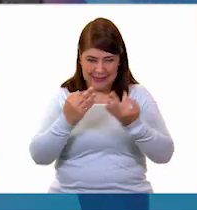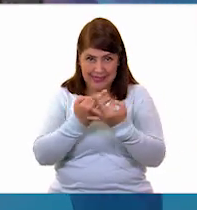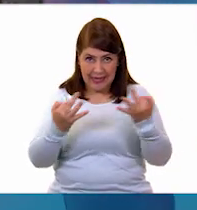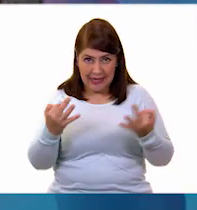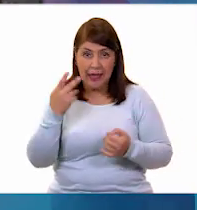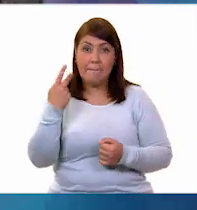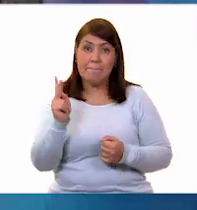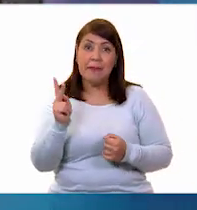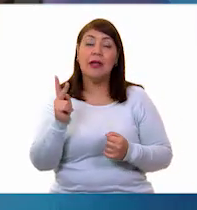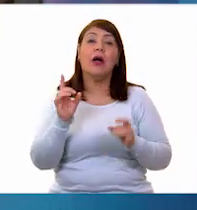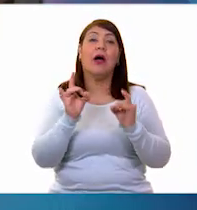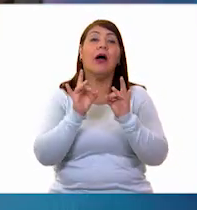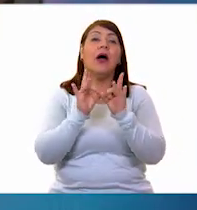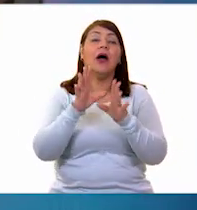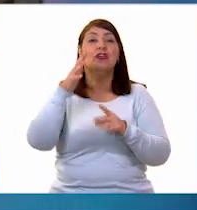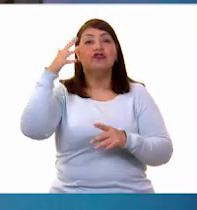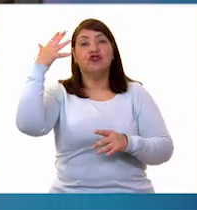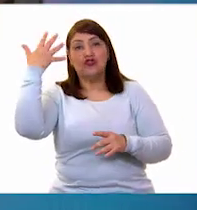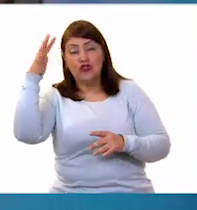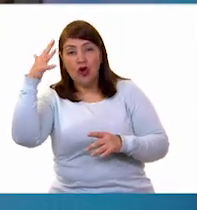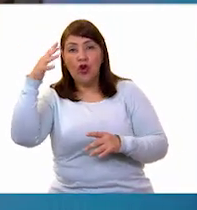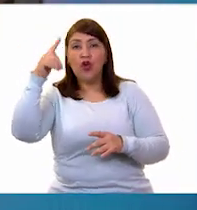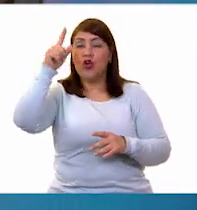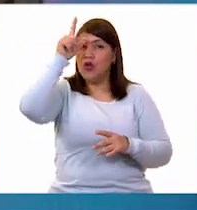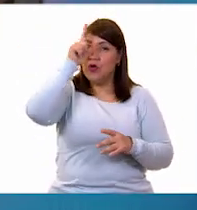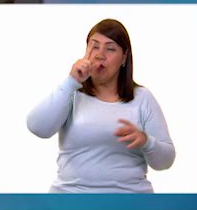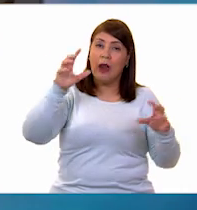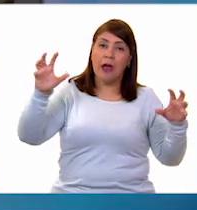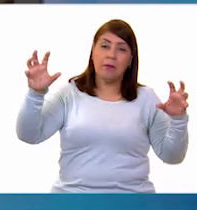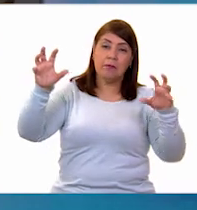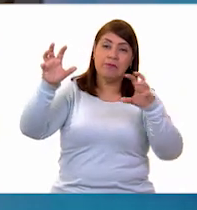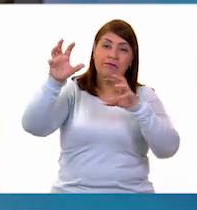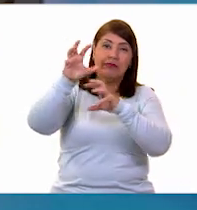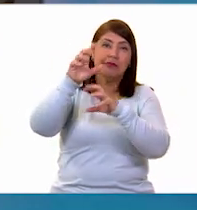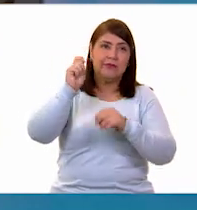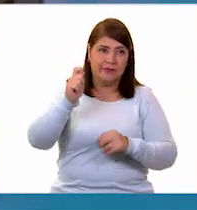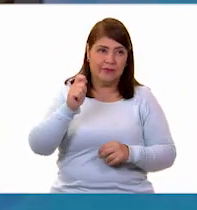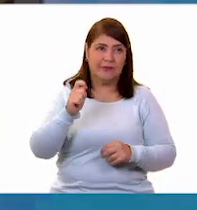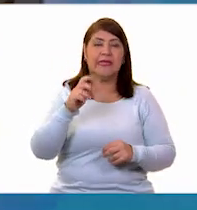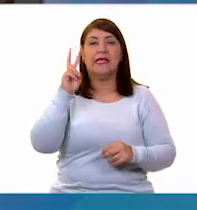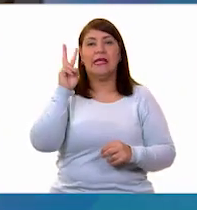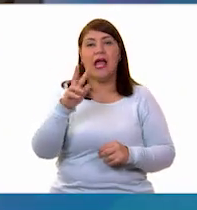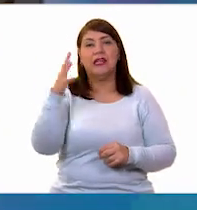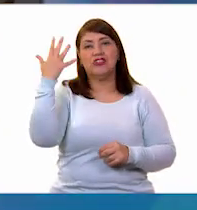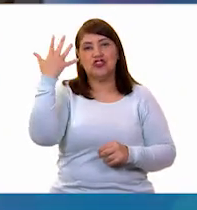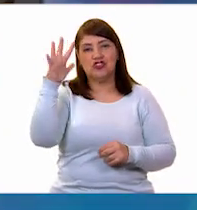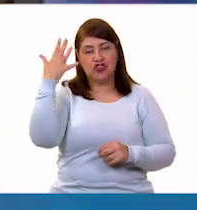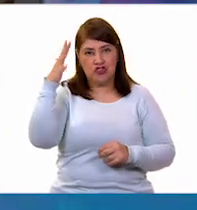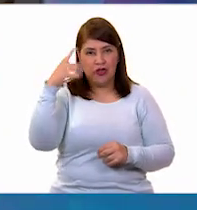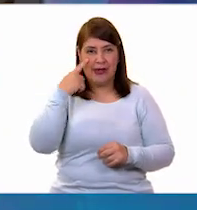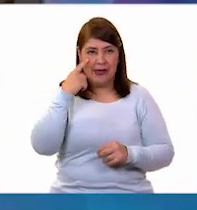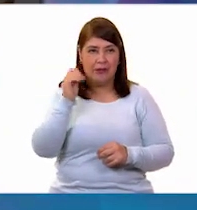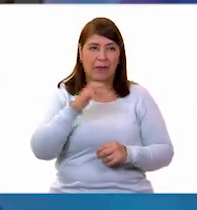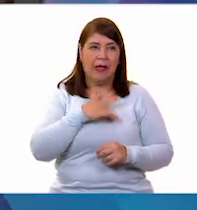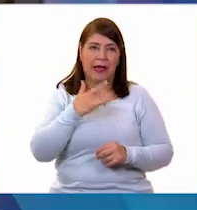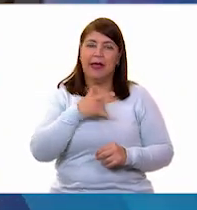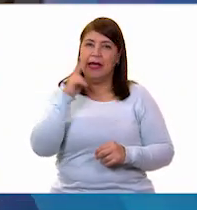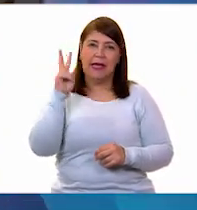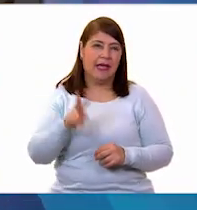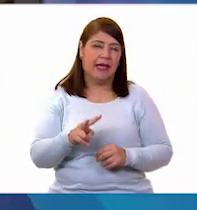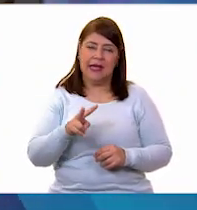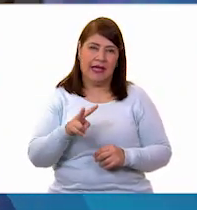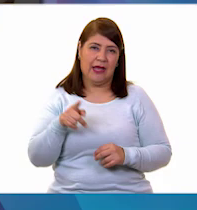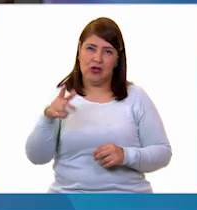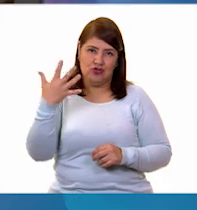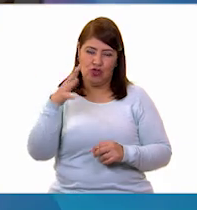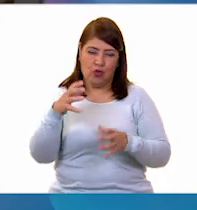se cruzan. El Sol se mueve en una trayectoria aparente del cielo. En realidad, la Tierra